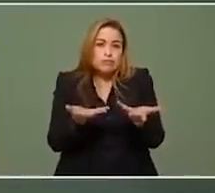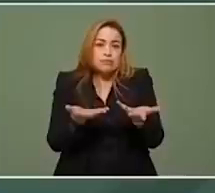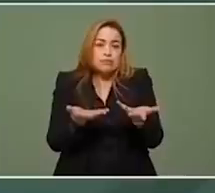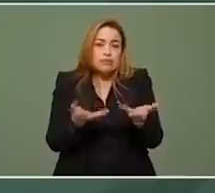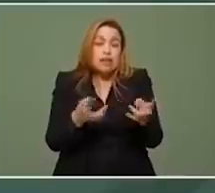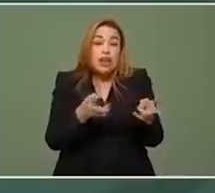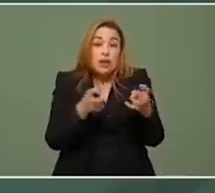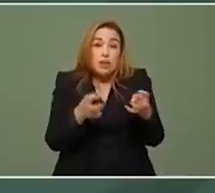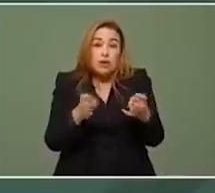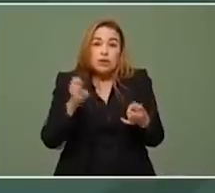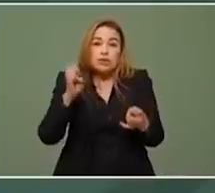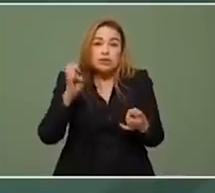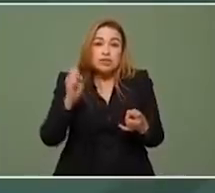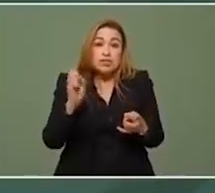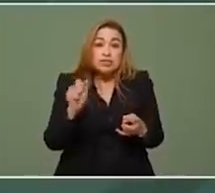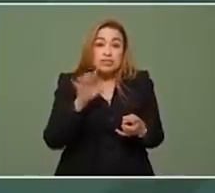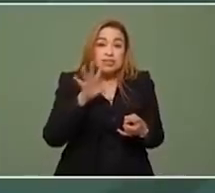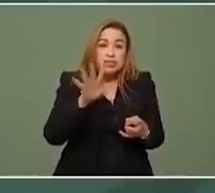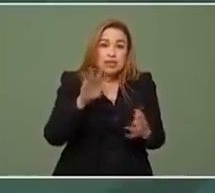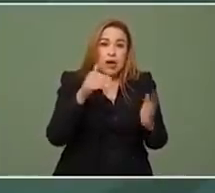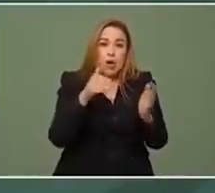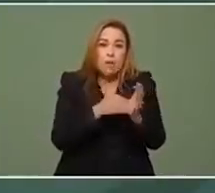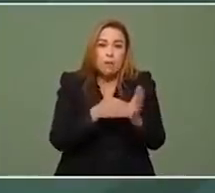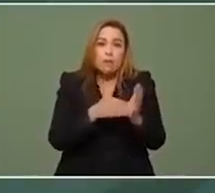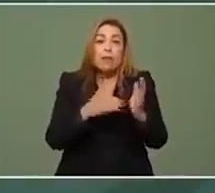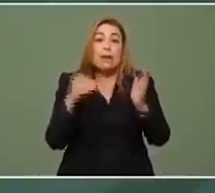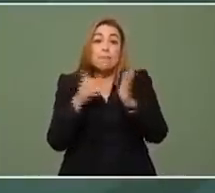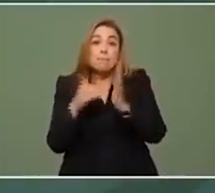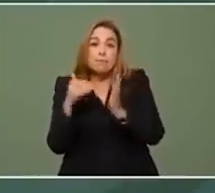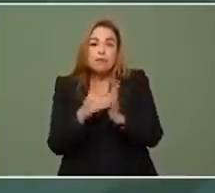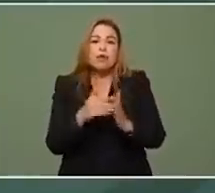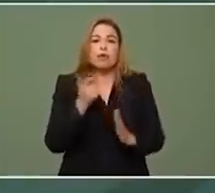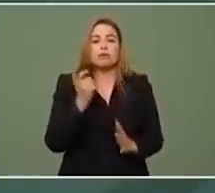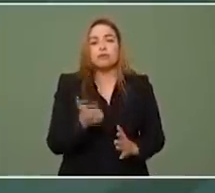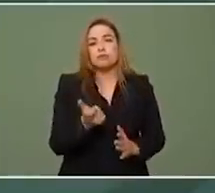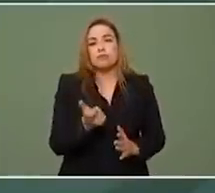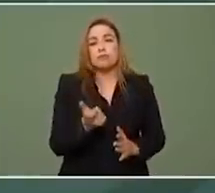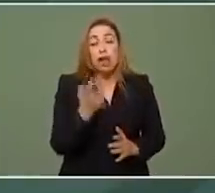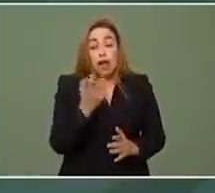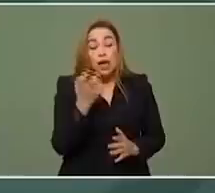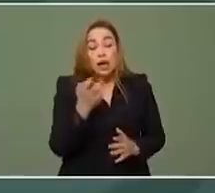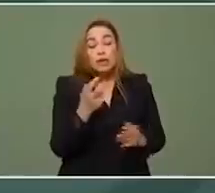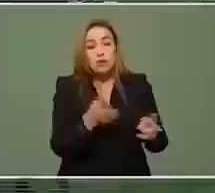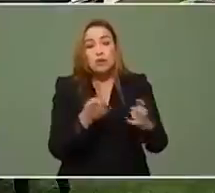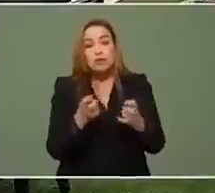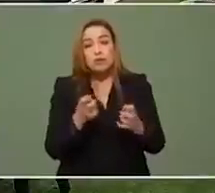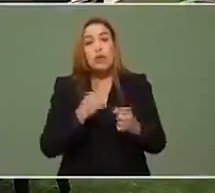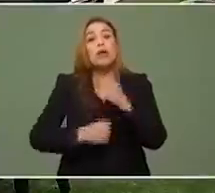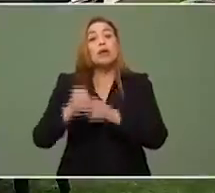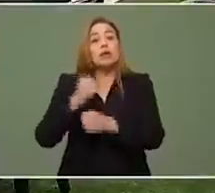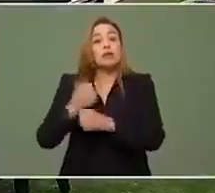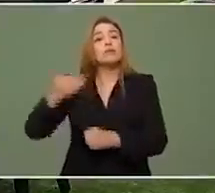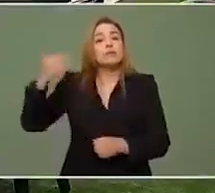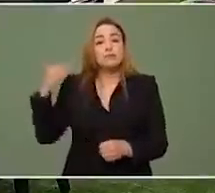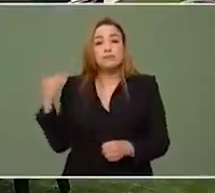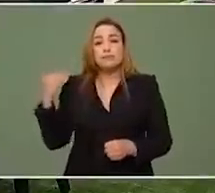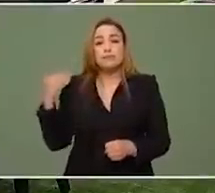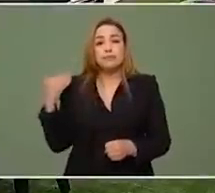65.000 millones de pesos eso fue lo que se robaron el año pasado